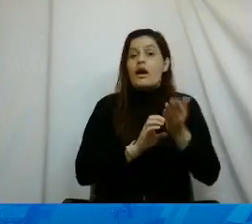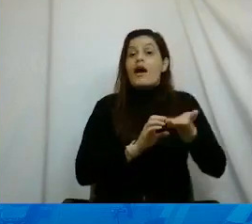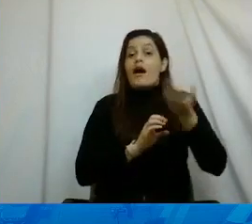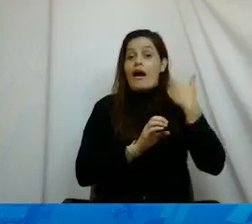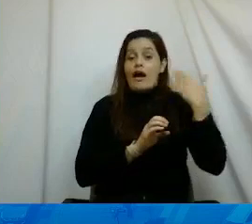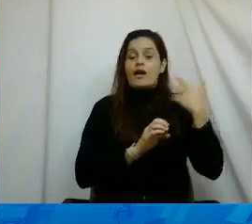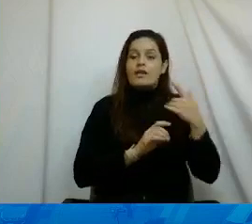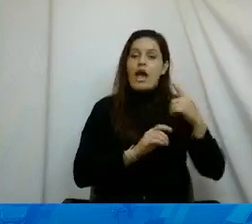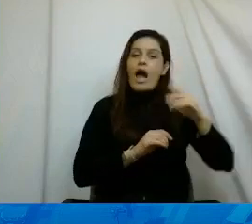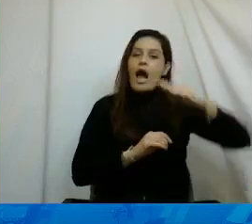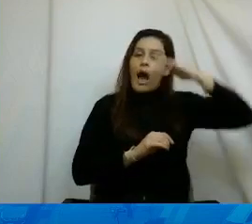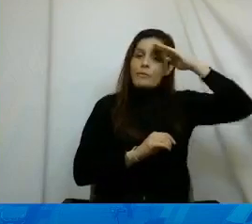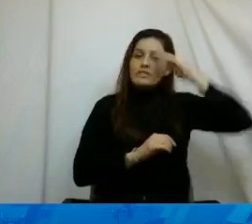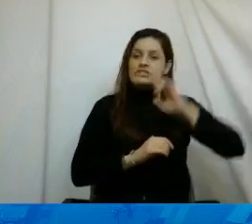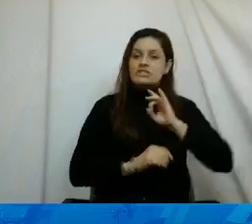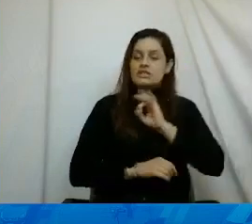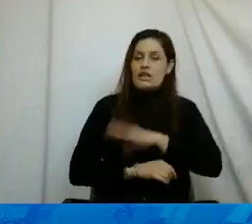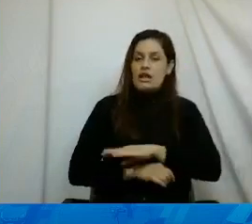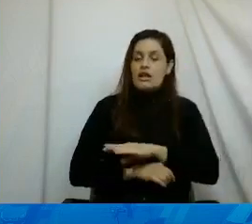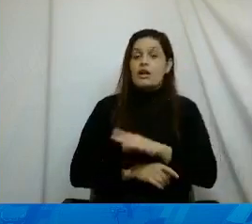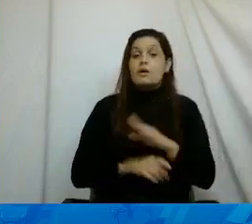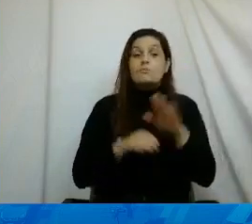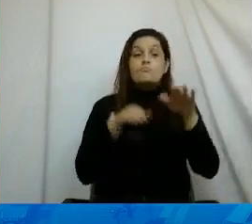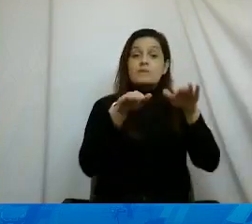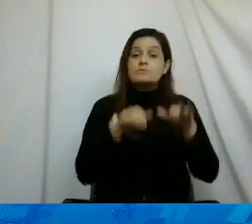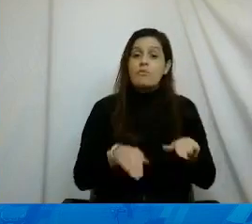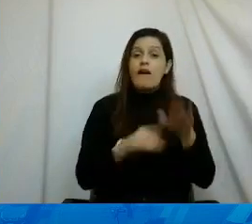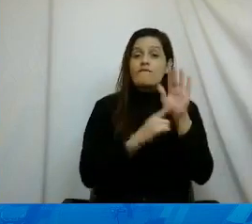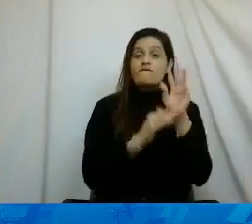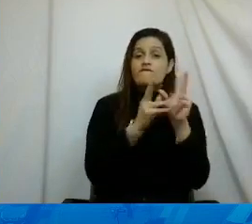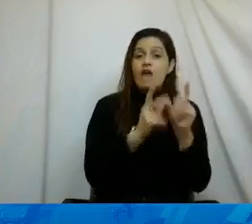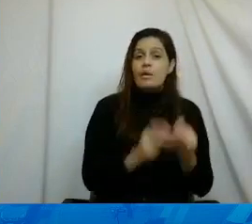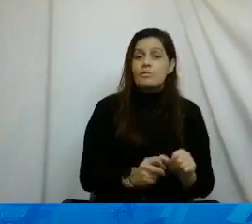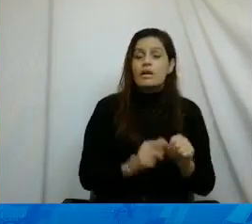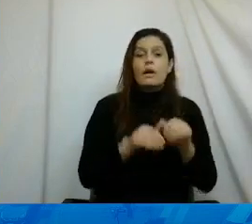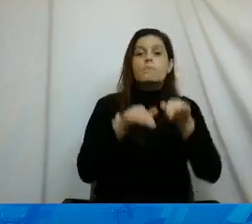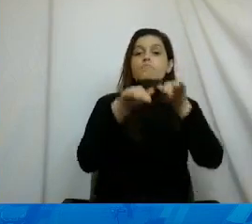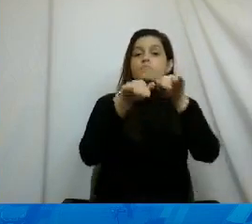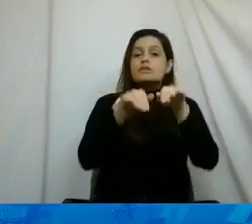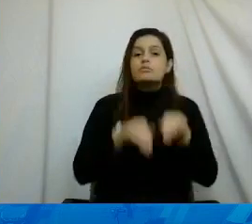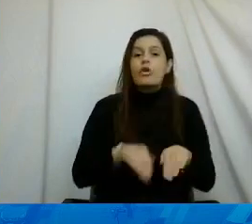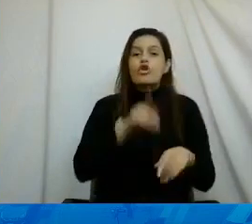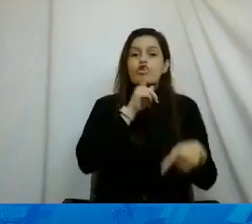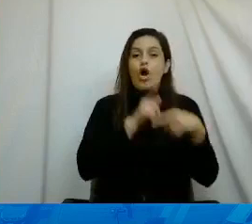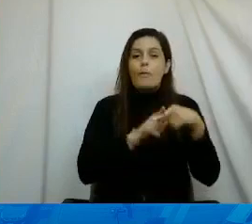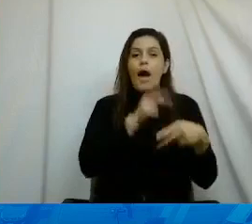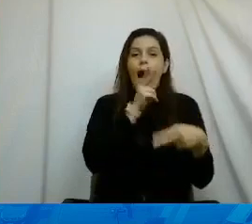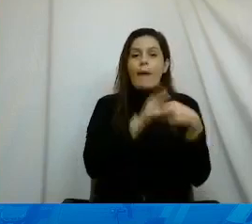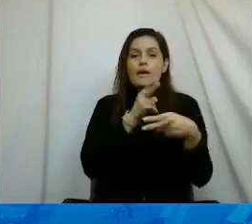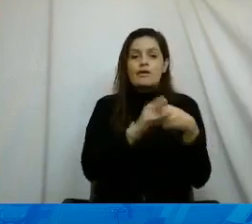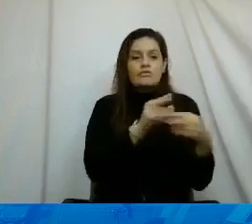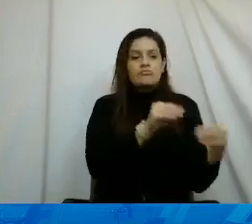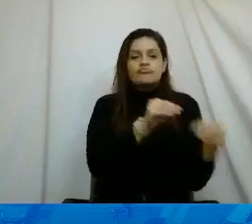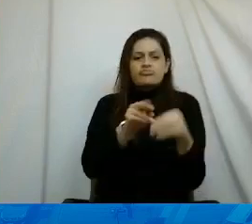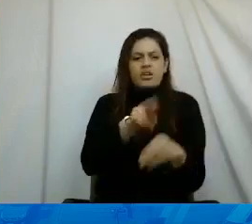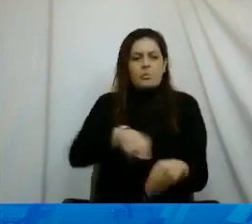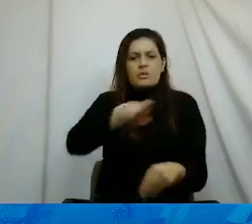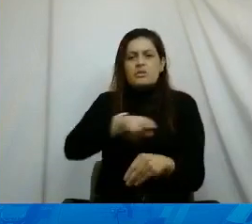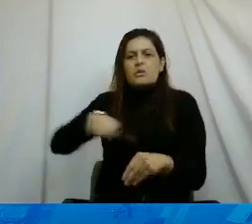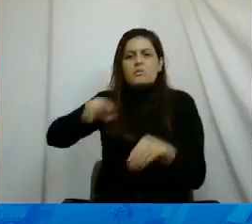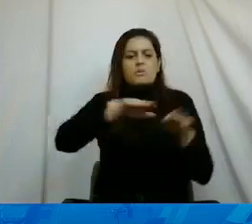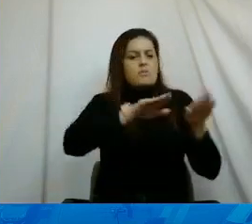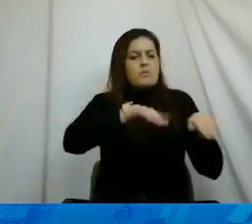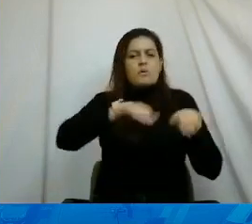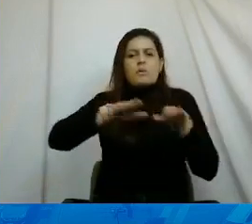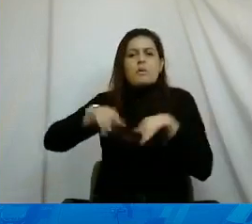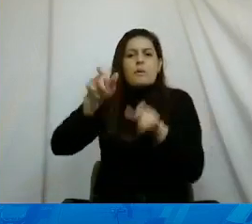Chile. No olvidemos que son las mismas familias, son los mismos apellidos que se vienen repitiendo prácticamente hace 500 años que manejan